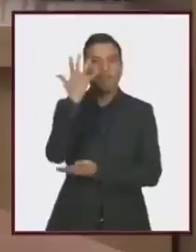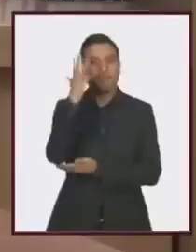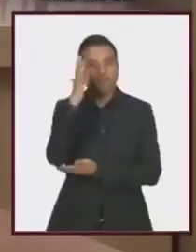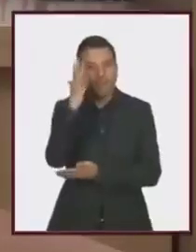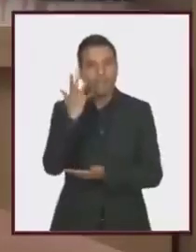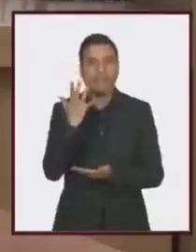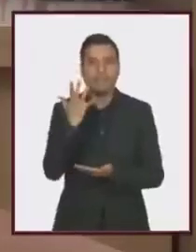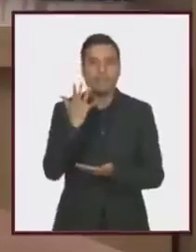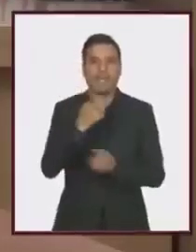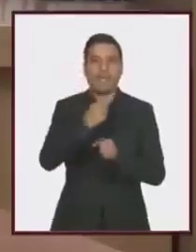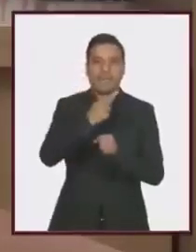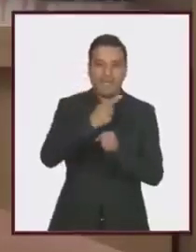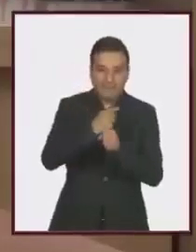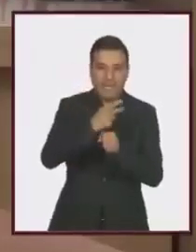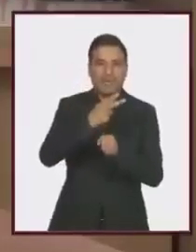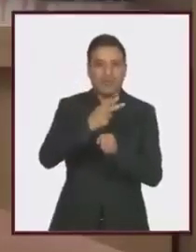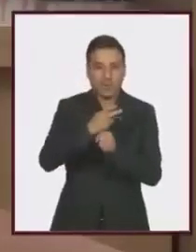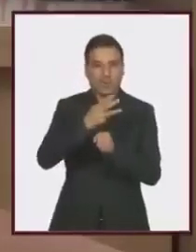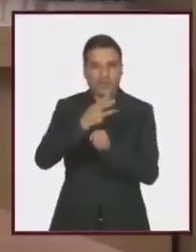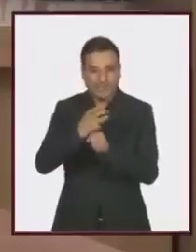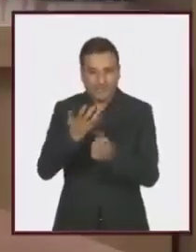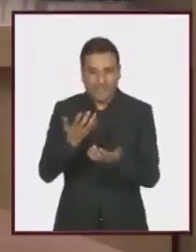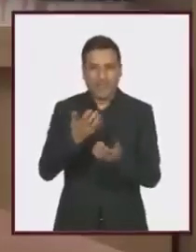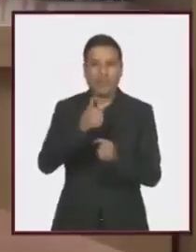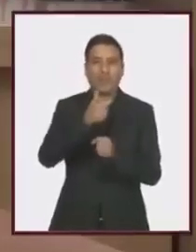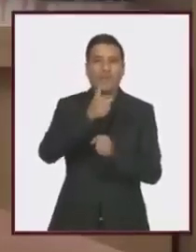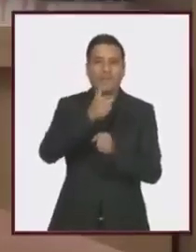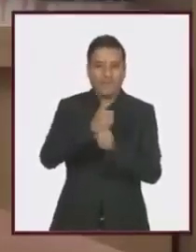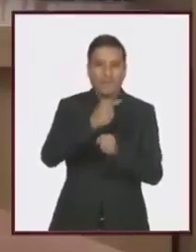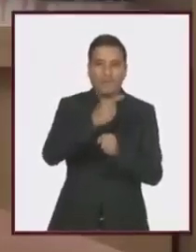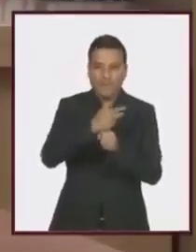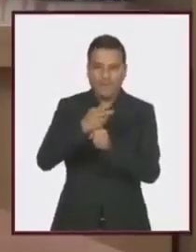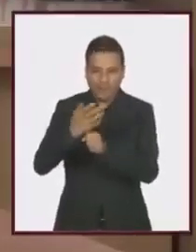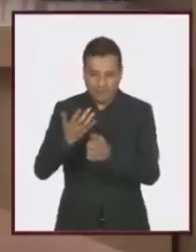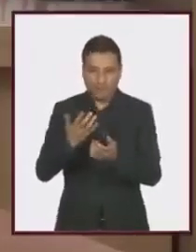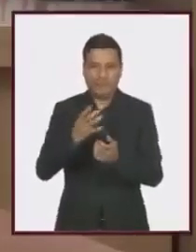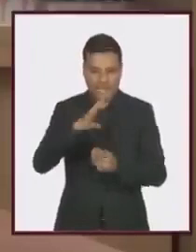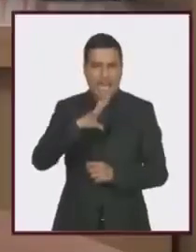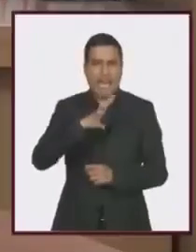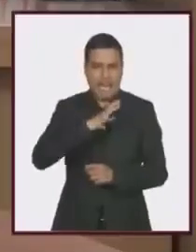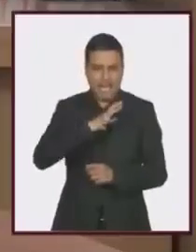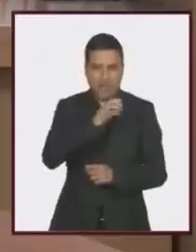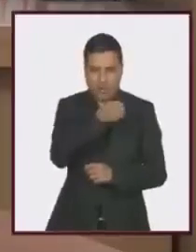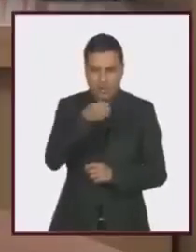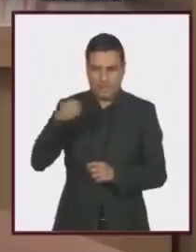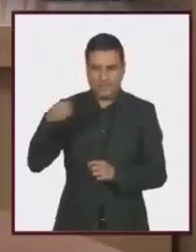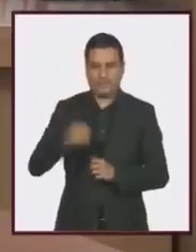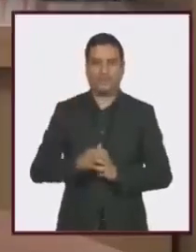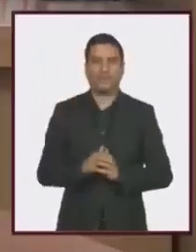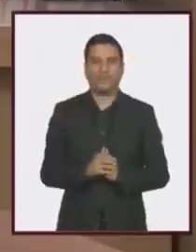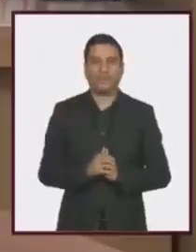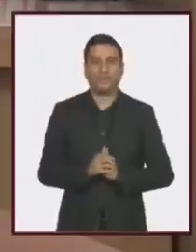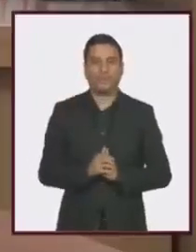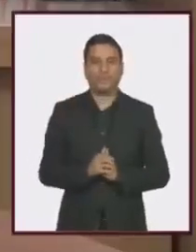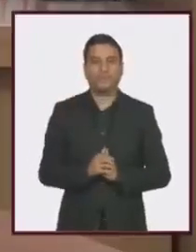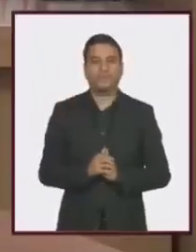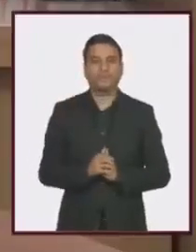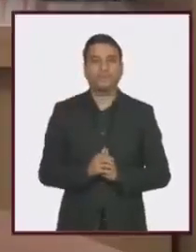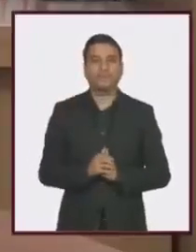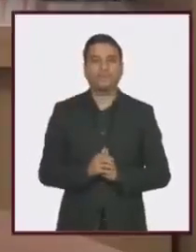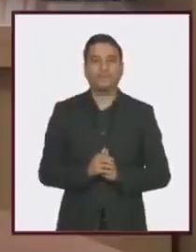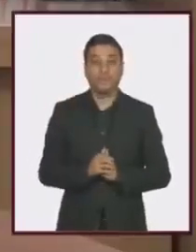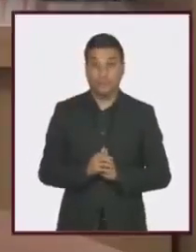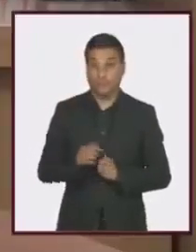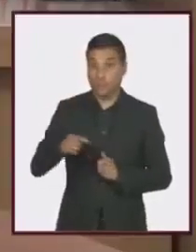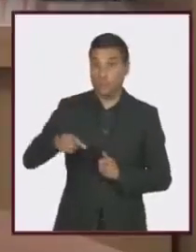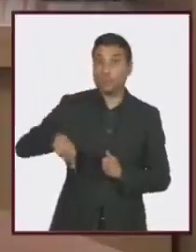se desarrolla un proceso de desarrollo de aprendizaje. Lo que debemos hacer al interior de los